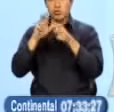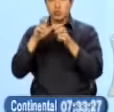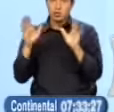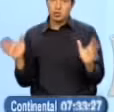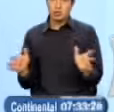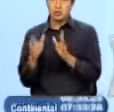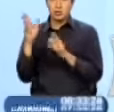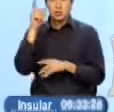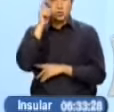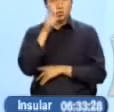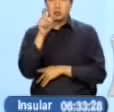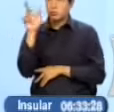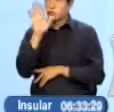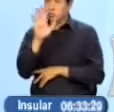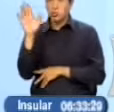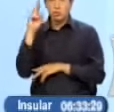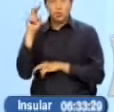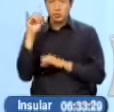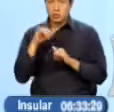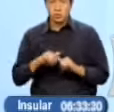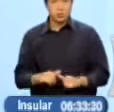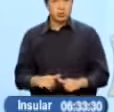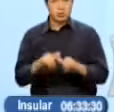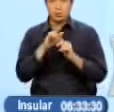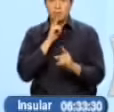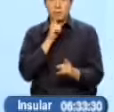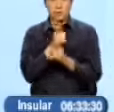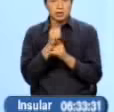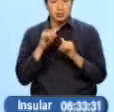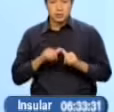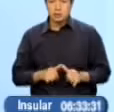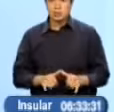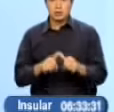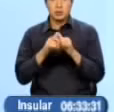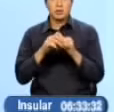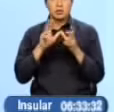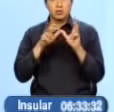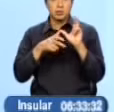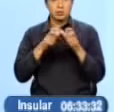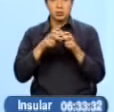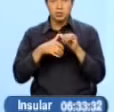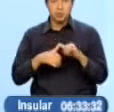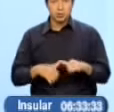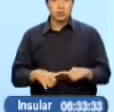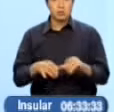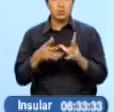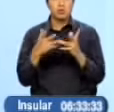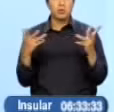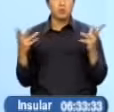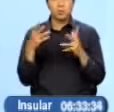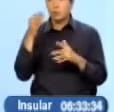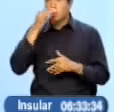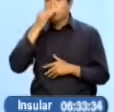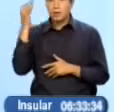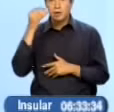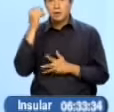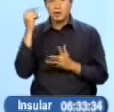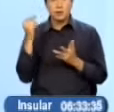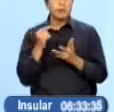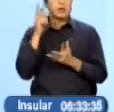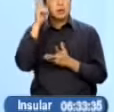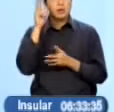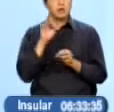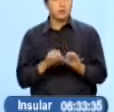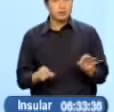fiscalía para que realice las investigaciones correspondientes y desde luego que sean extensivas al cordón también para que se demuestren la verdad de los hechos yo creo que es